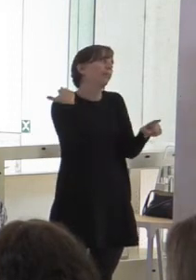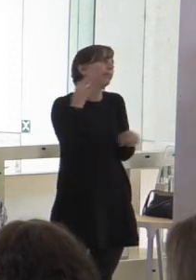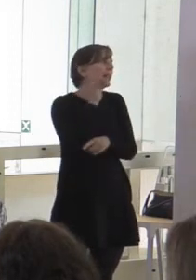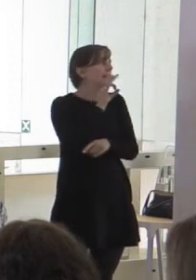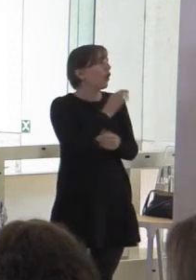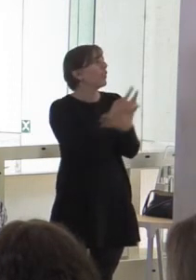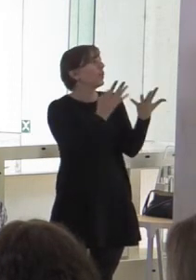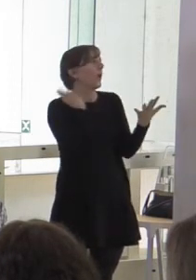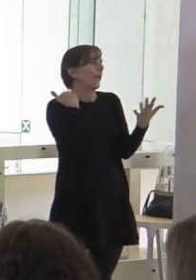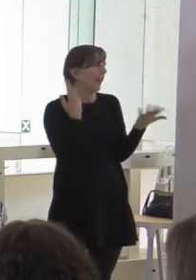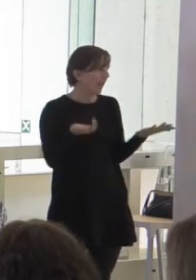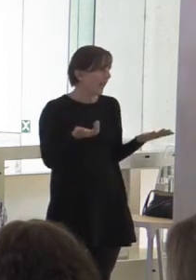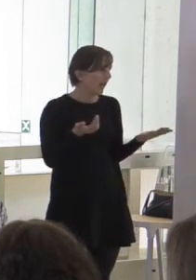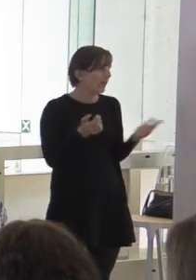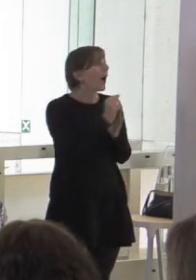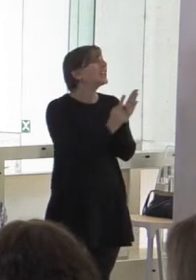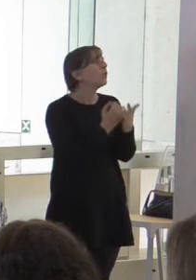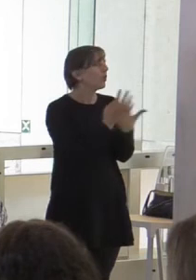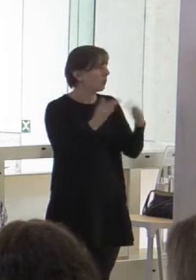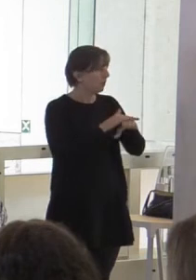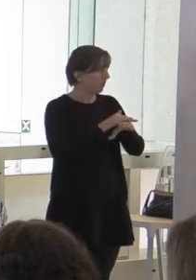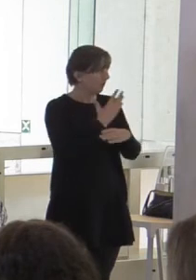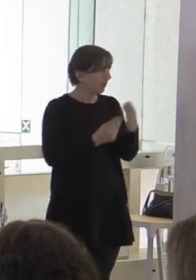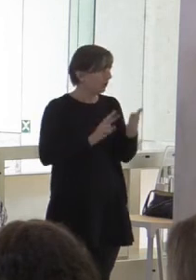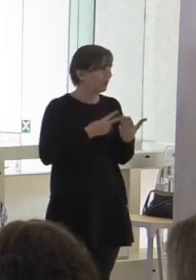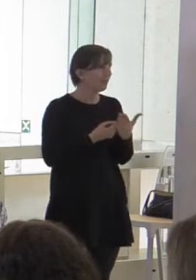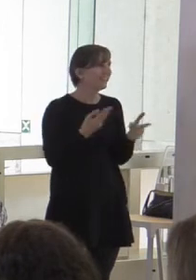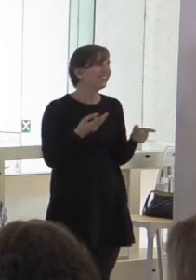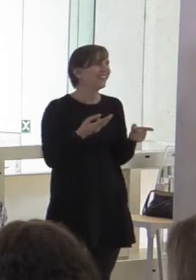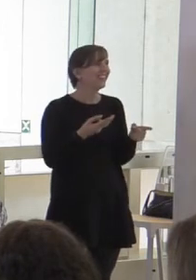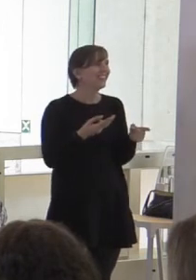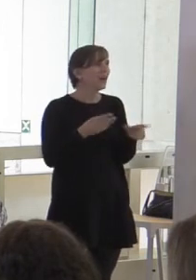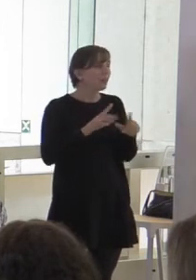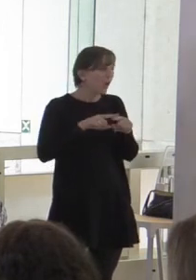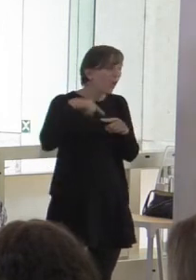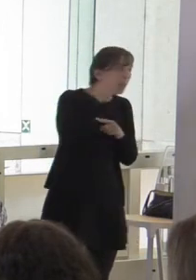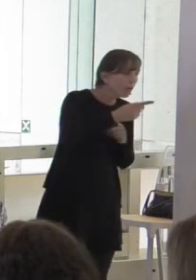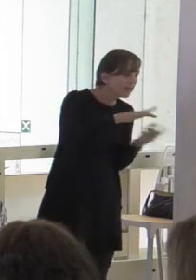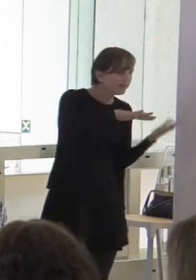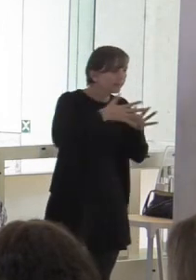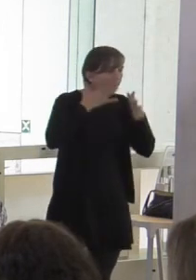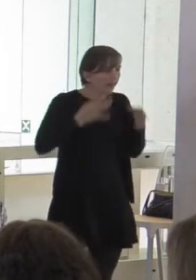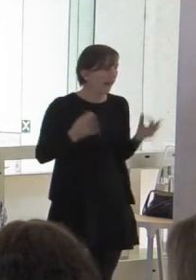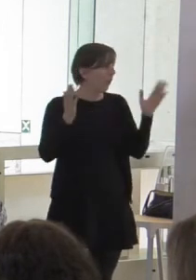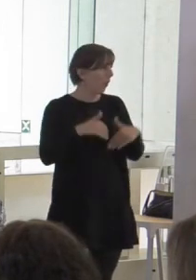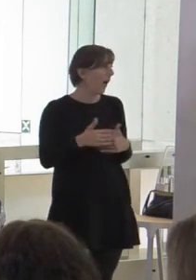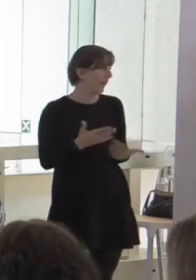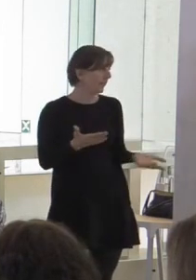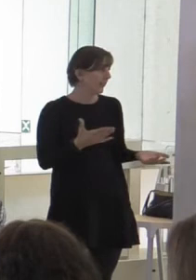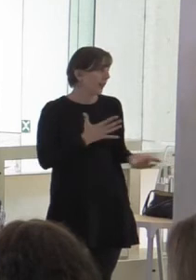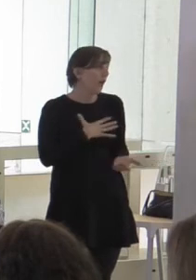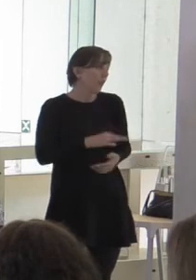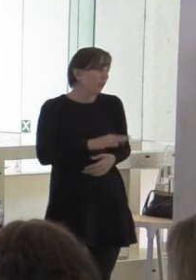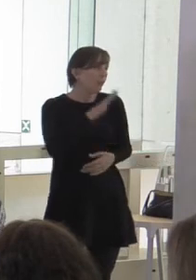habido una regulación posterior, quizá porque los responsables